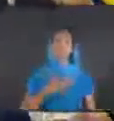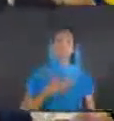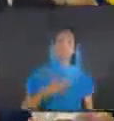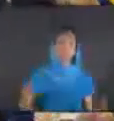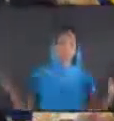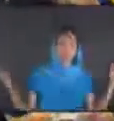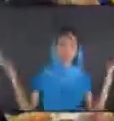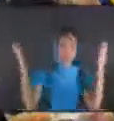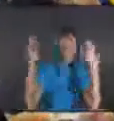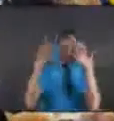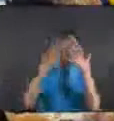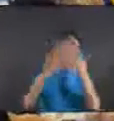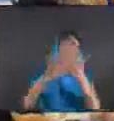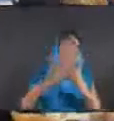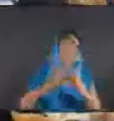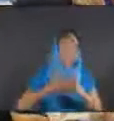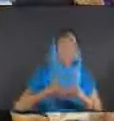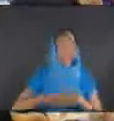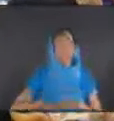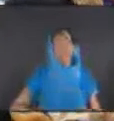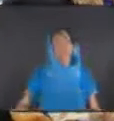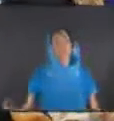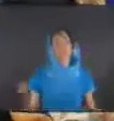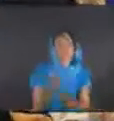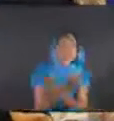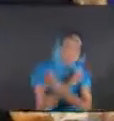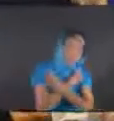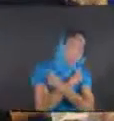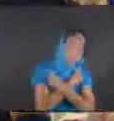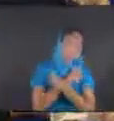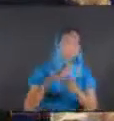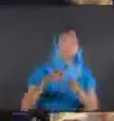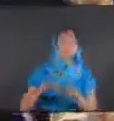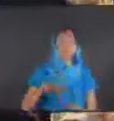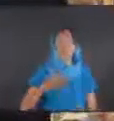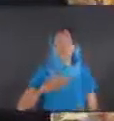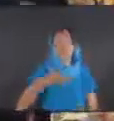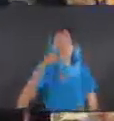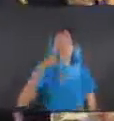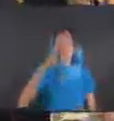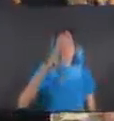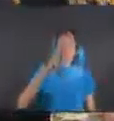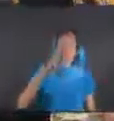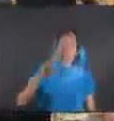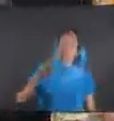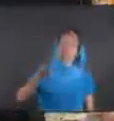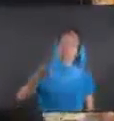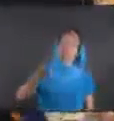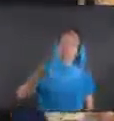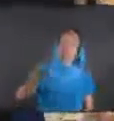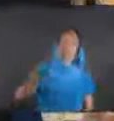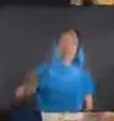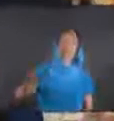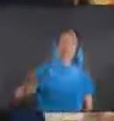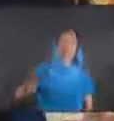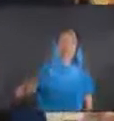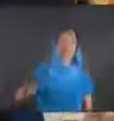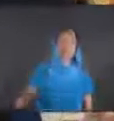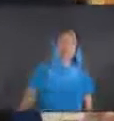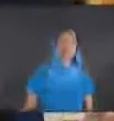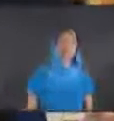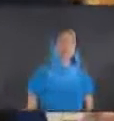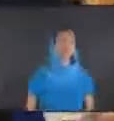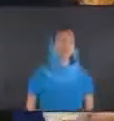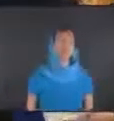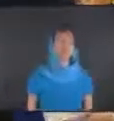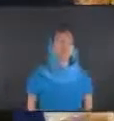Dale gracias, dale gracias, dale gracias mientras cantamos al Señor, al Cordero de Dios, al